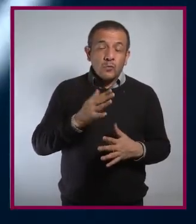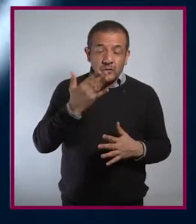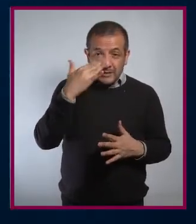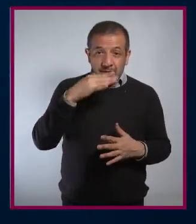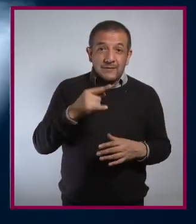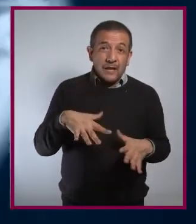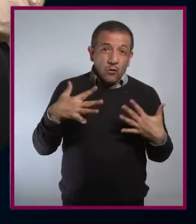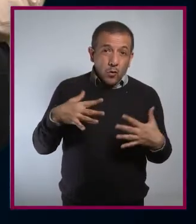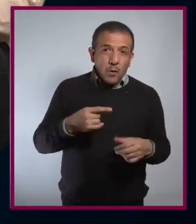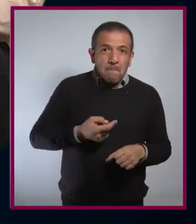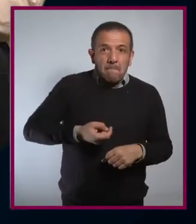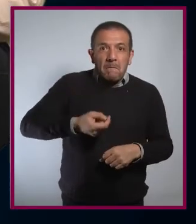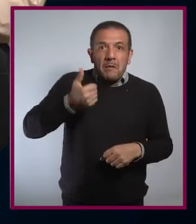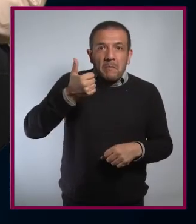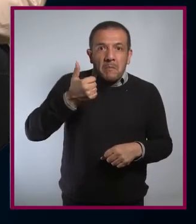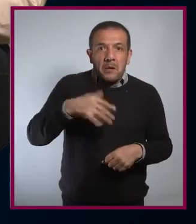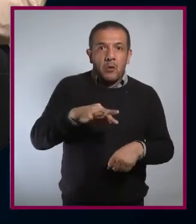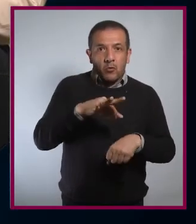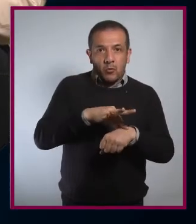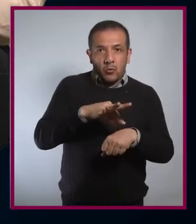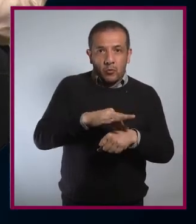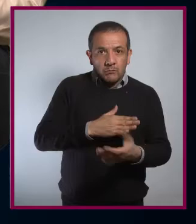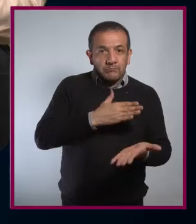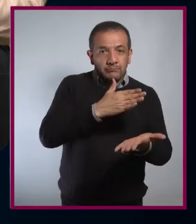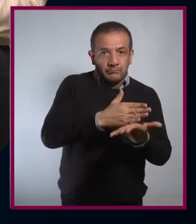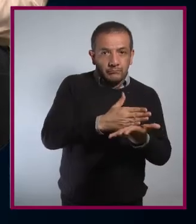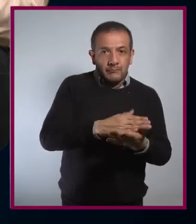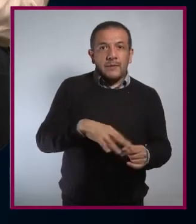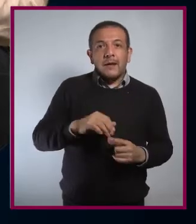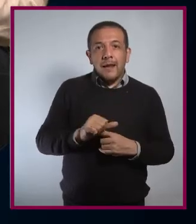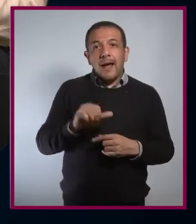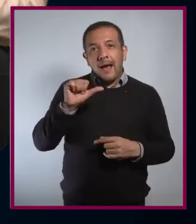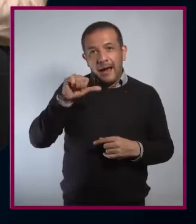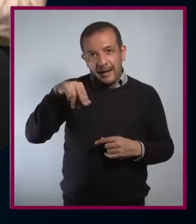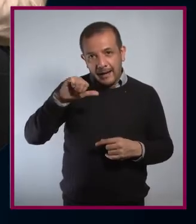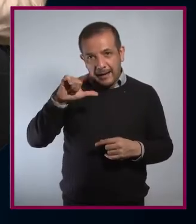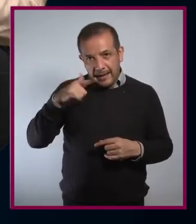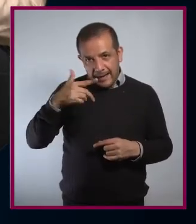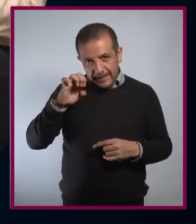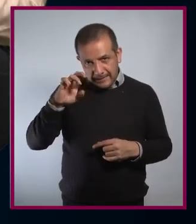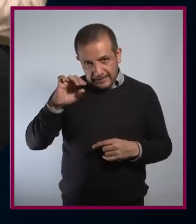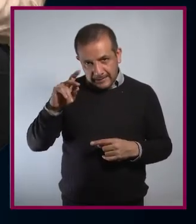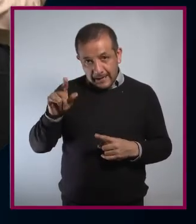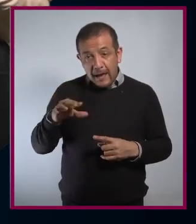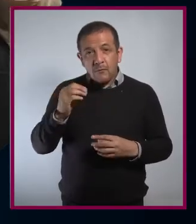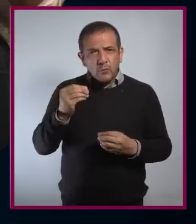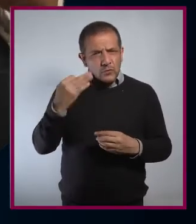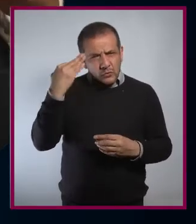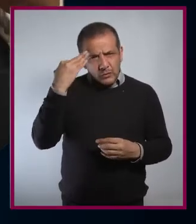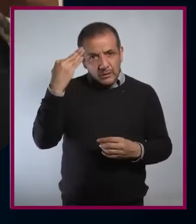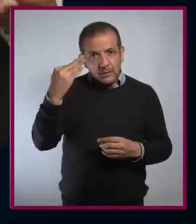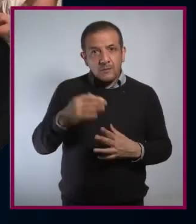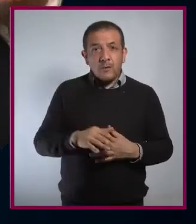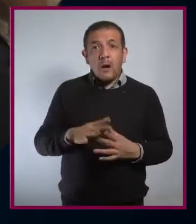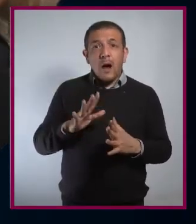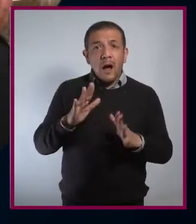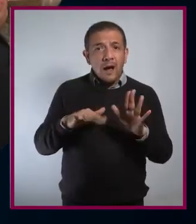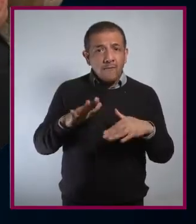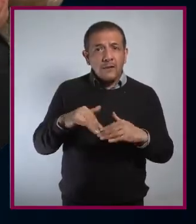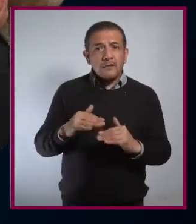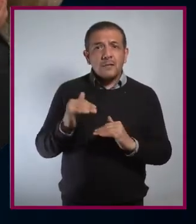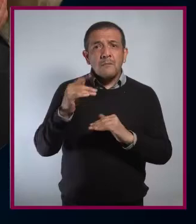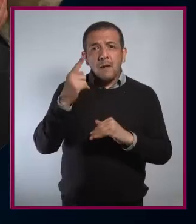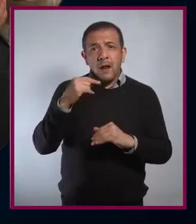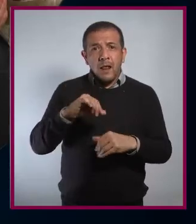médico. La analgesia evolucionó a la par de nuestro entendimiento del dolor. Durante mucho tiempo, la